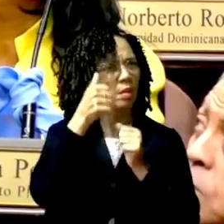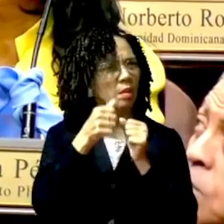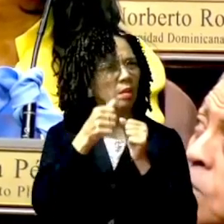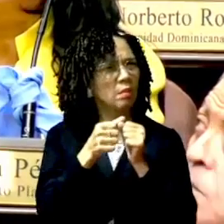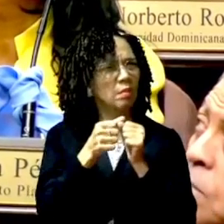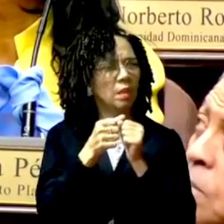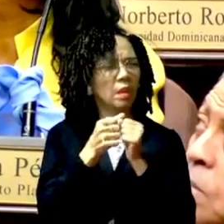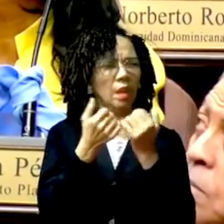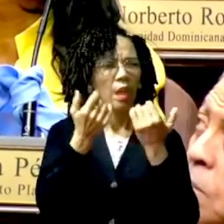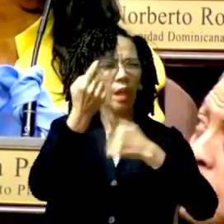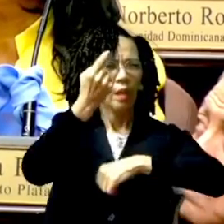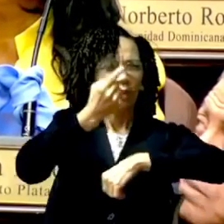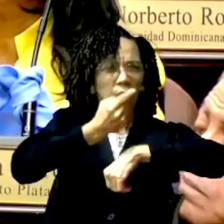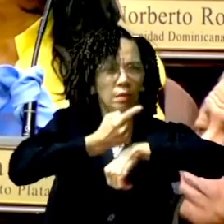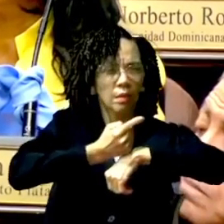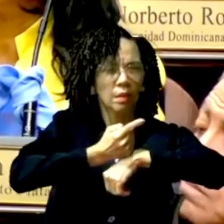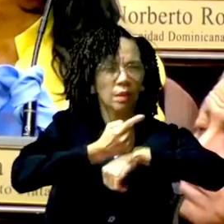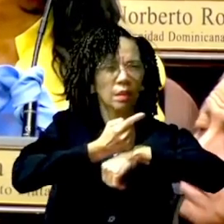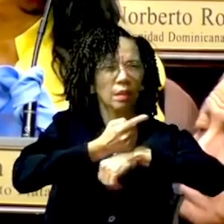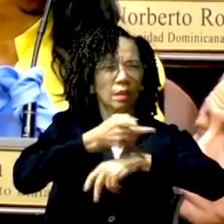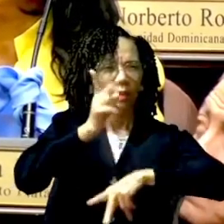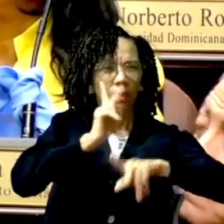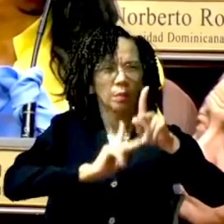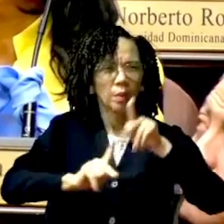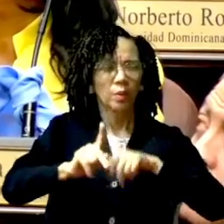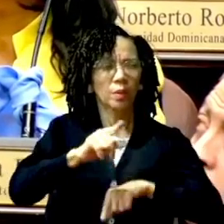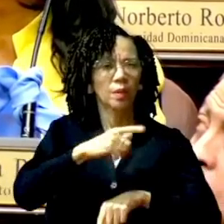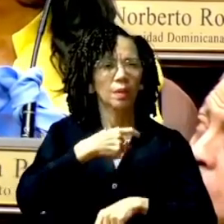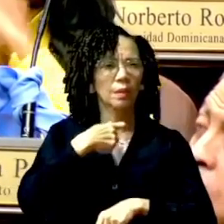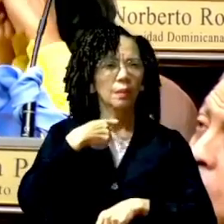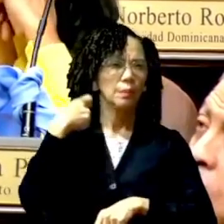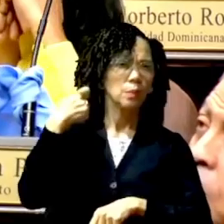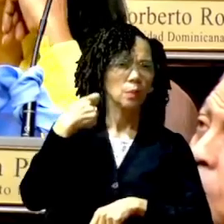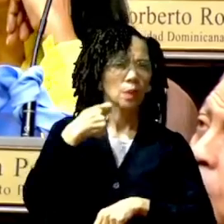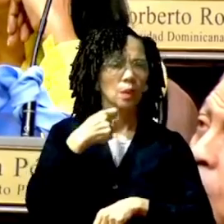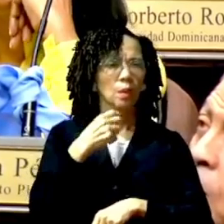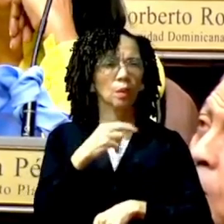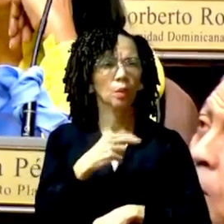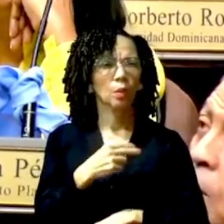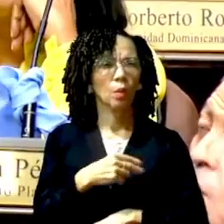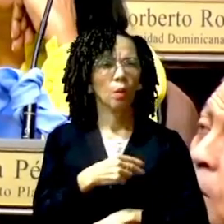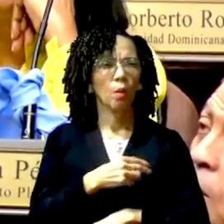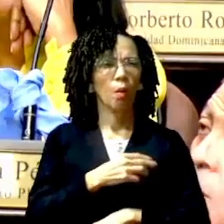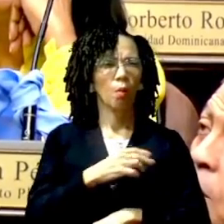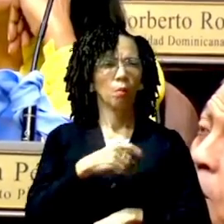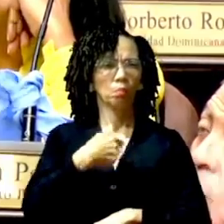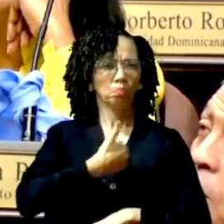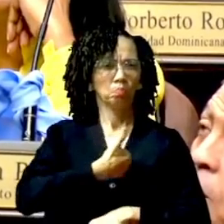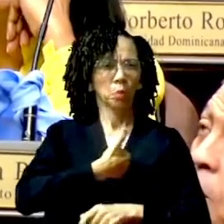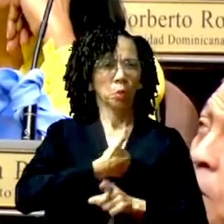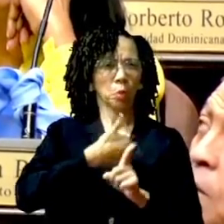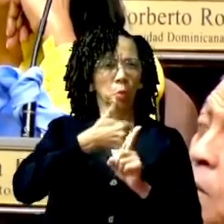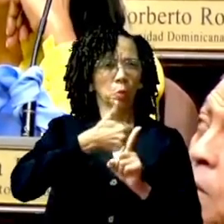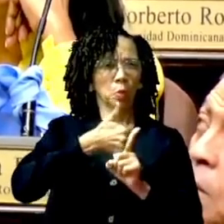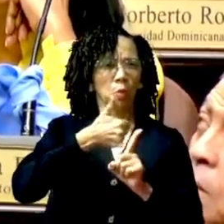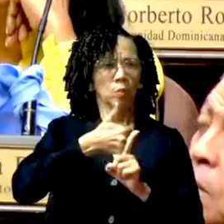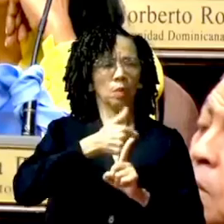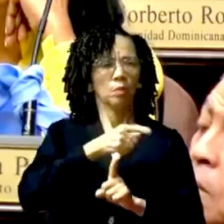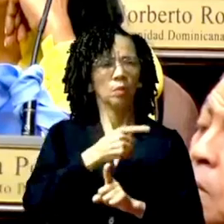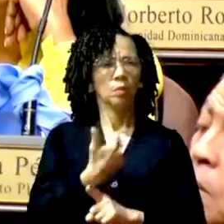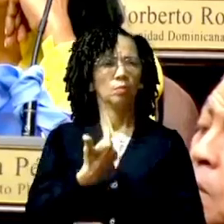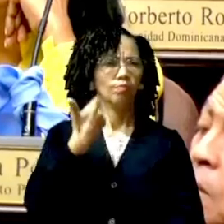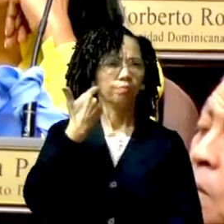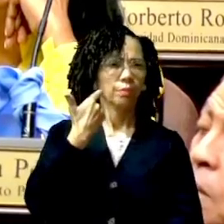quiero dedicar estos minutos justamente para que desde este espacio donde se proponen las